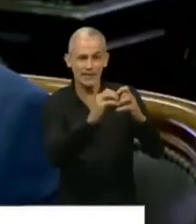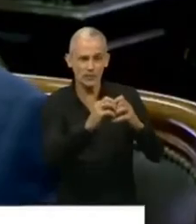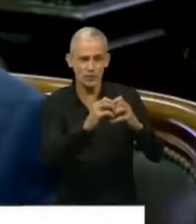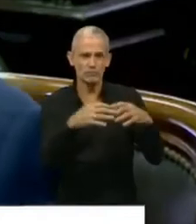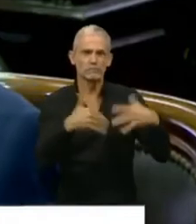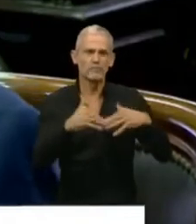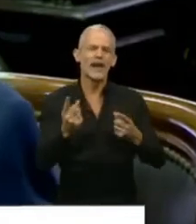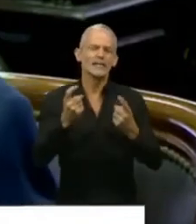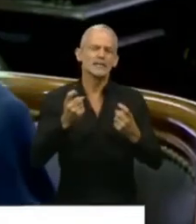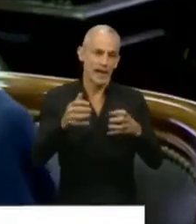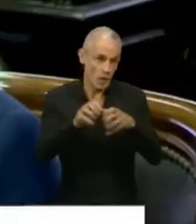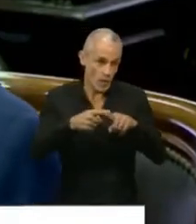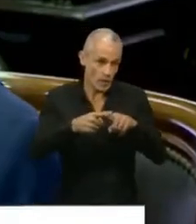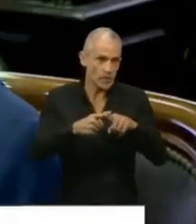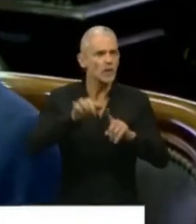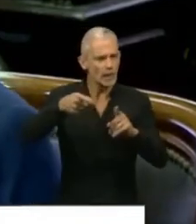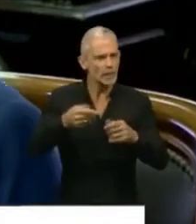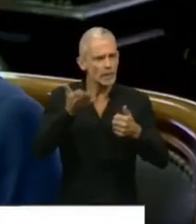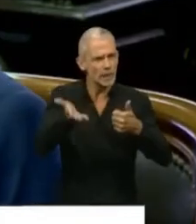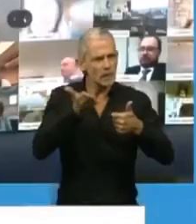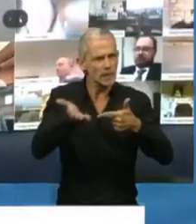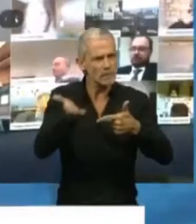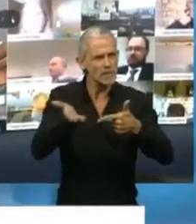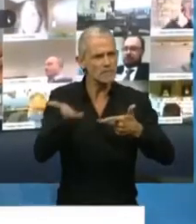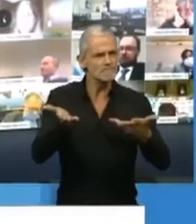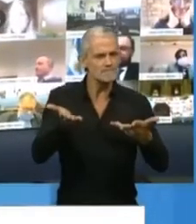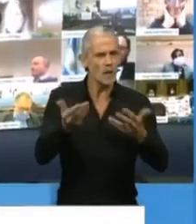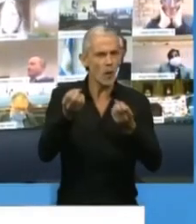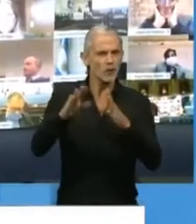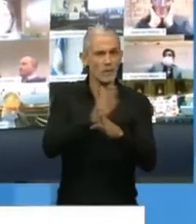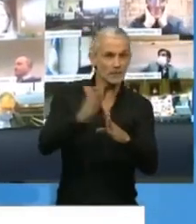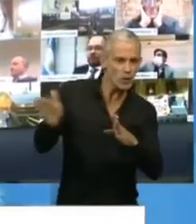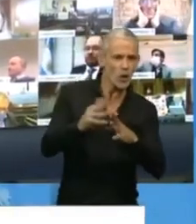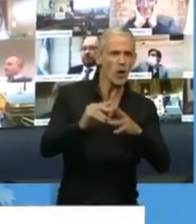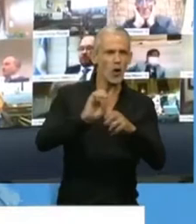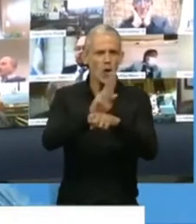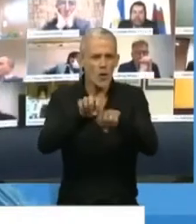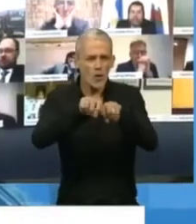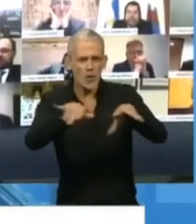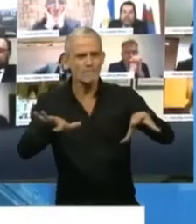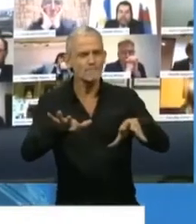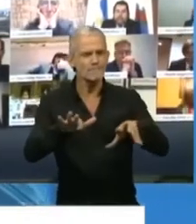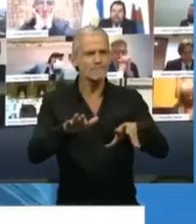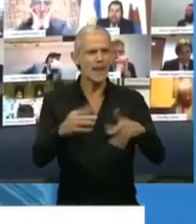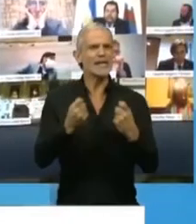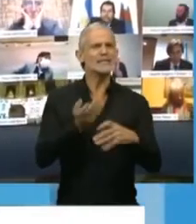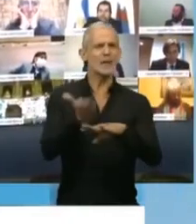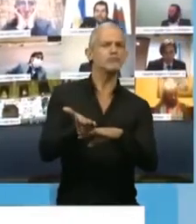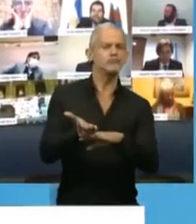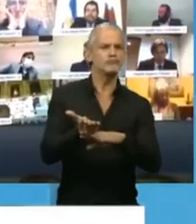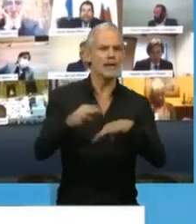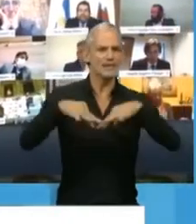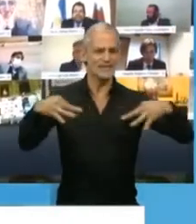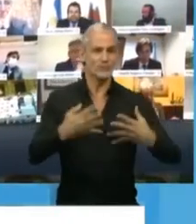nuestro bloque también la veníamos manifestando desde los principios de toda esta problemática, de la cual parece que